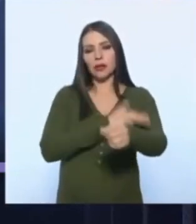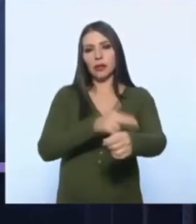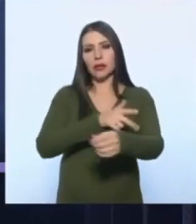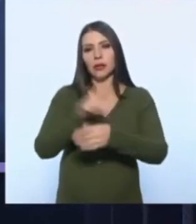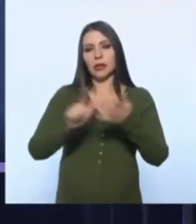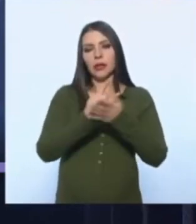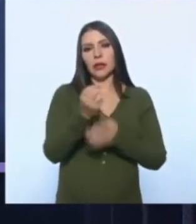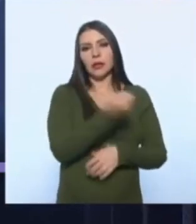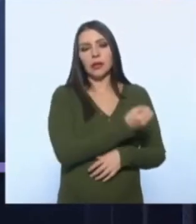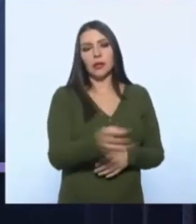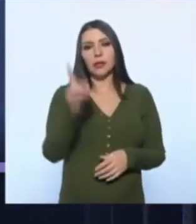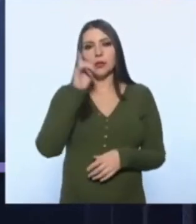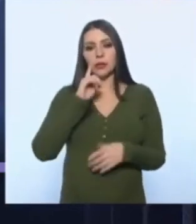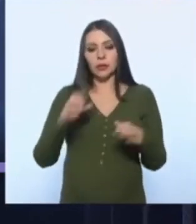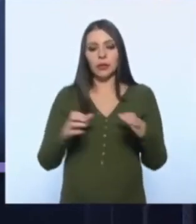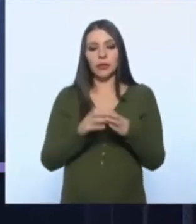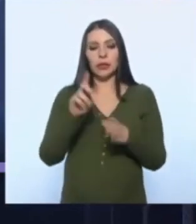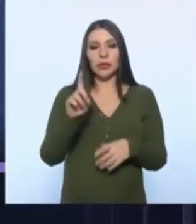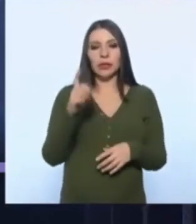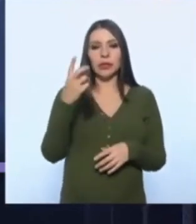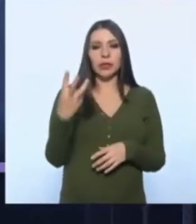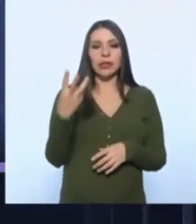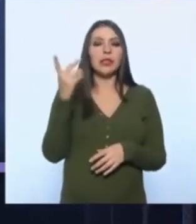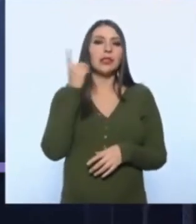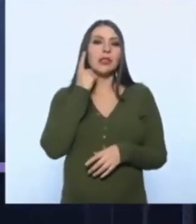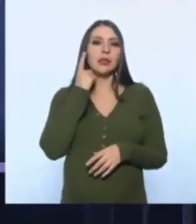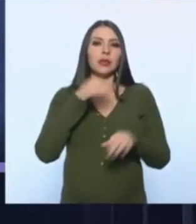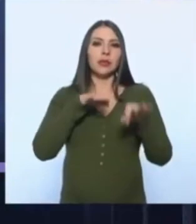mujeres que están legislando en el Congreso de la Ciudad.